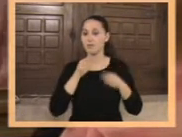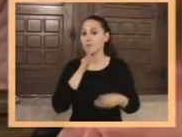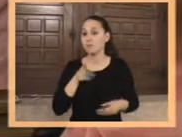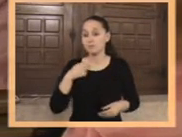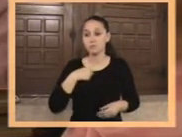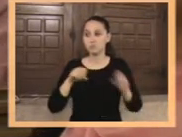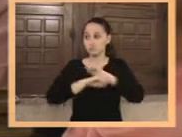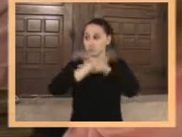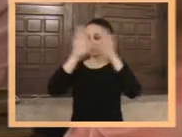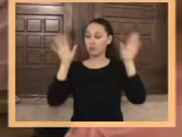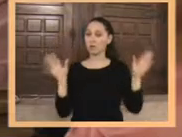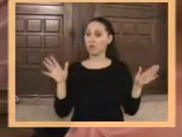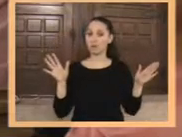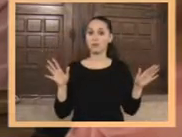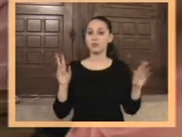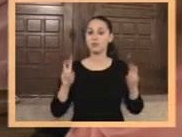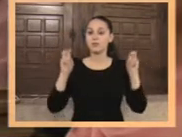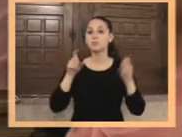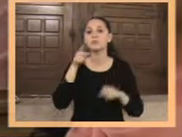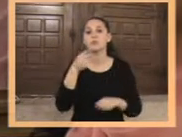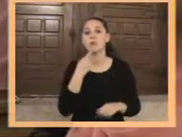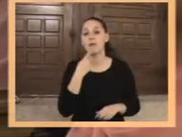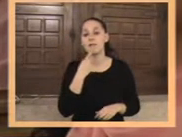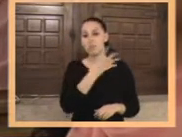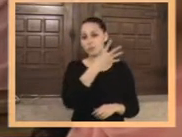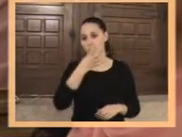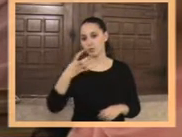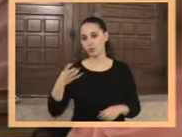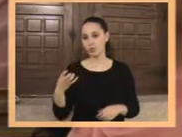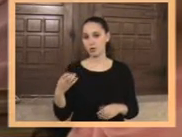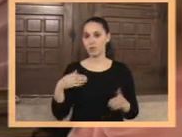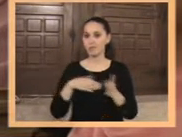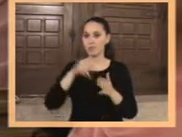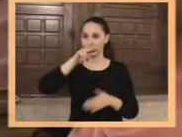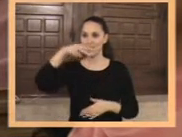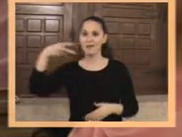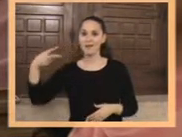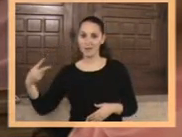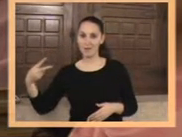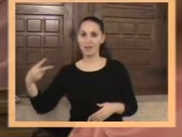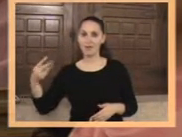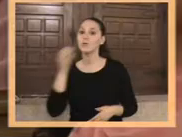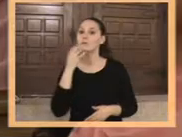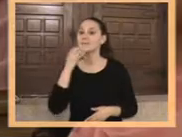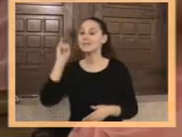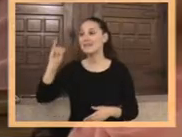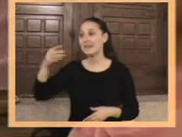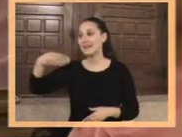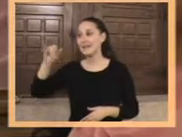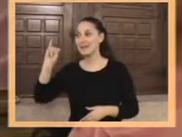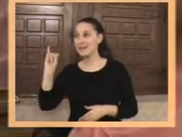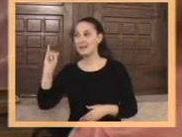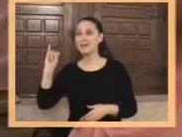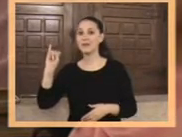cuestión. Usted ha hablado de en torno a los 400.000 euros lo que el Ayuntamiento de Plasencia dejaría de ingresar si no cobra el IVA de los hospitales.